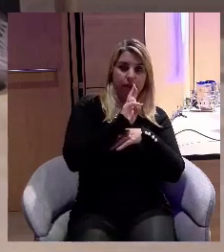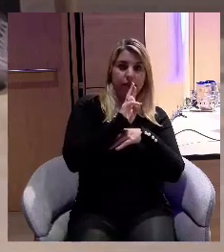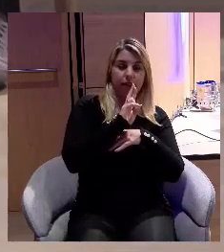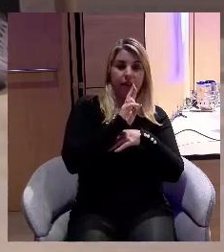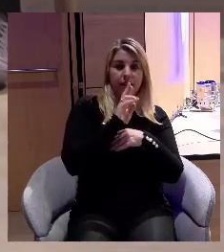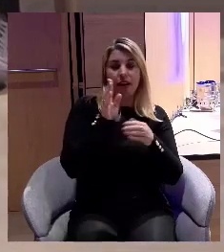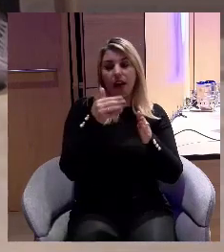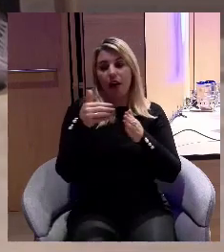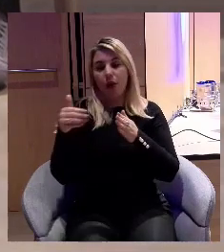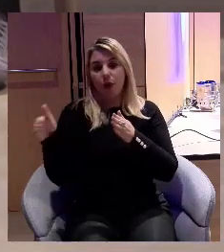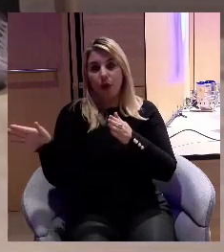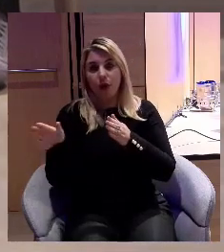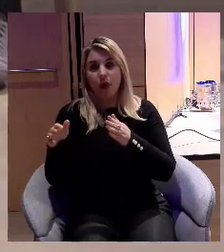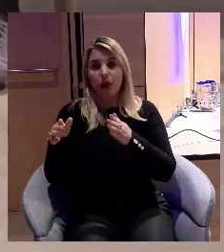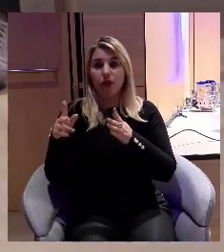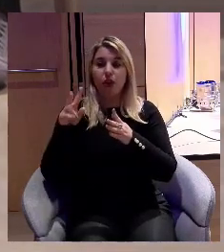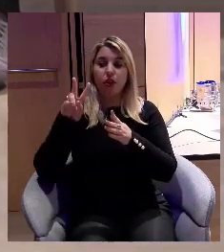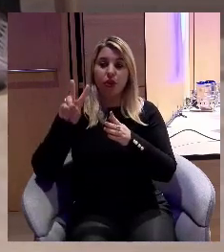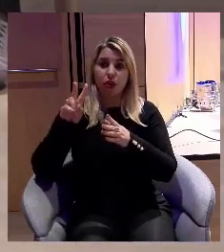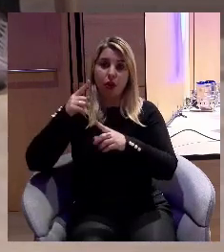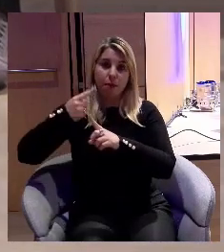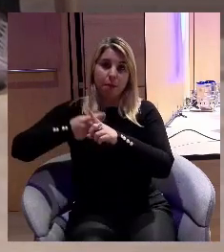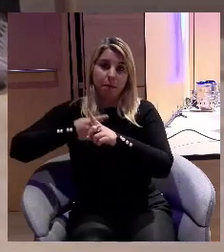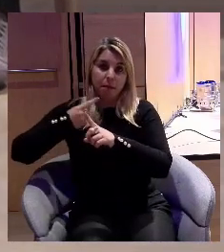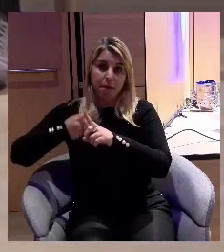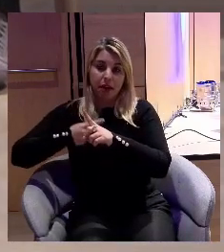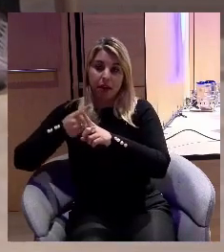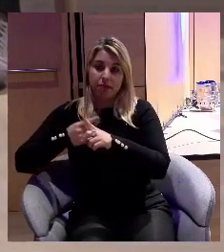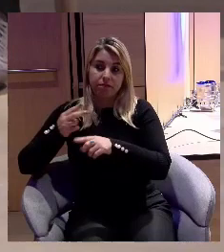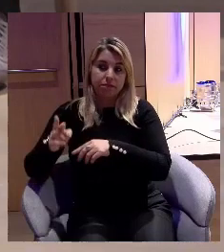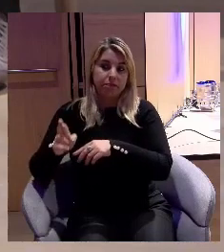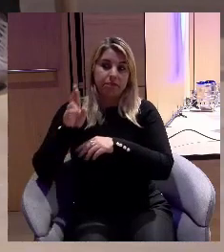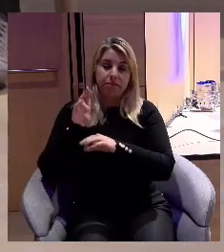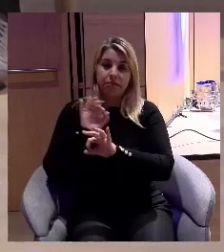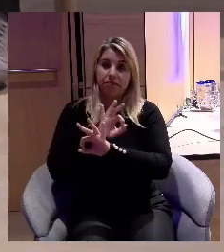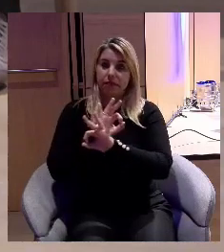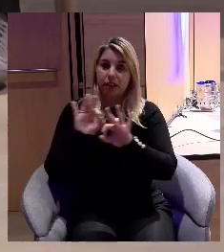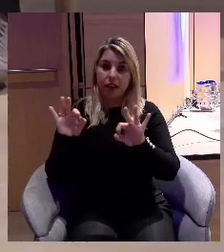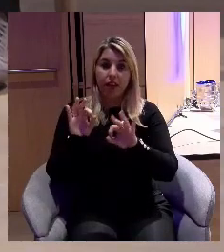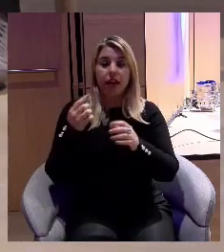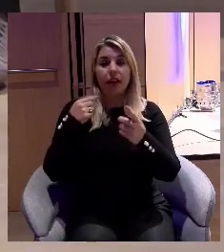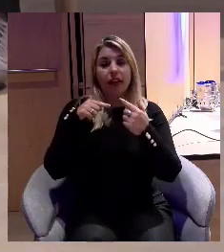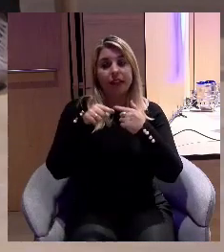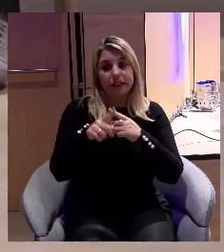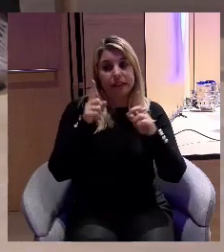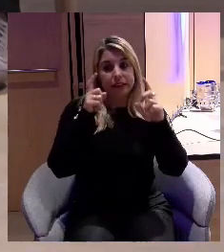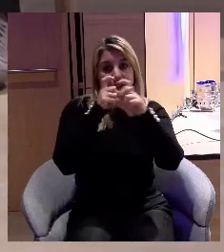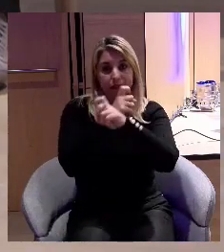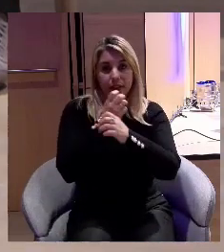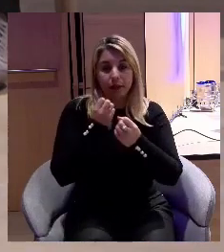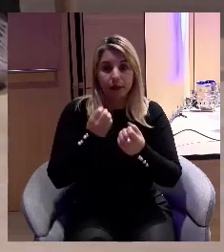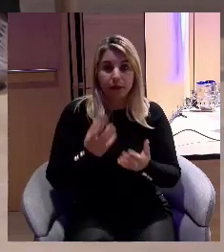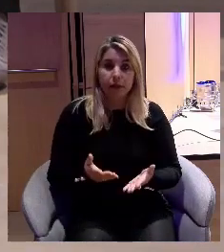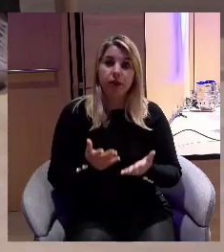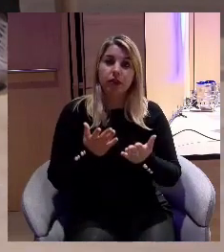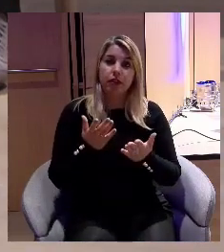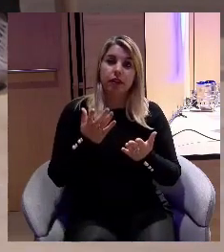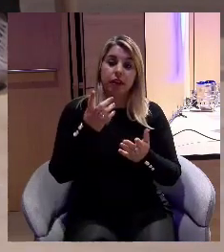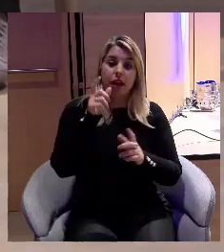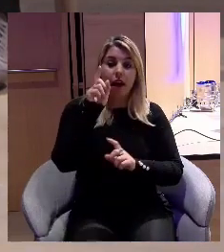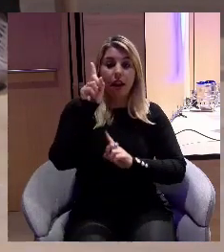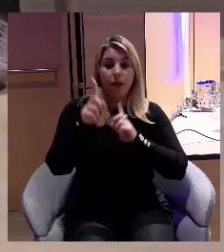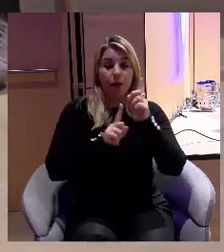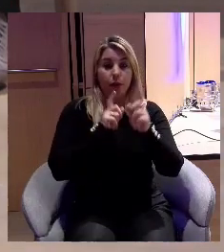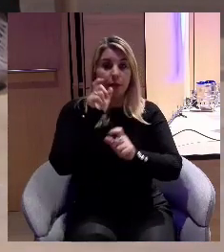resto ya han pasado como 2 meses y no nos han dado respuesta. Eso ha sido bastante complejo porque, claro, tenemos